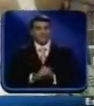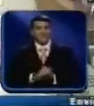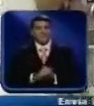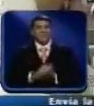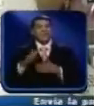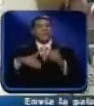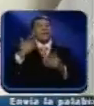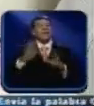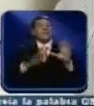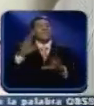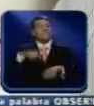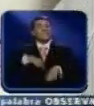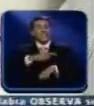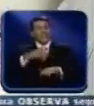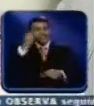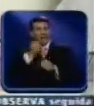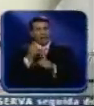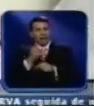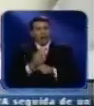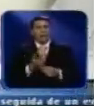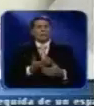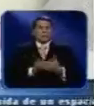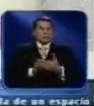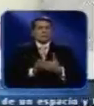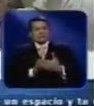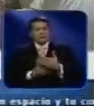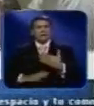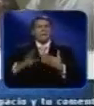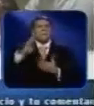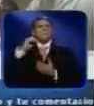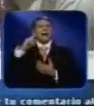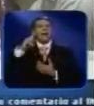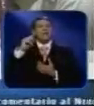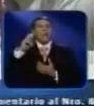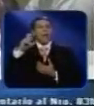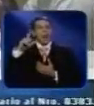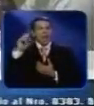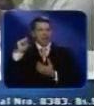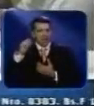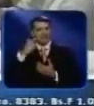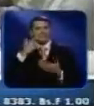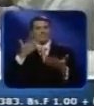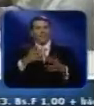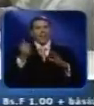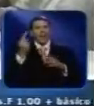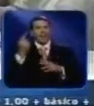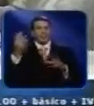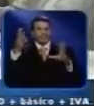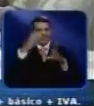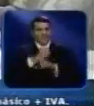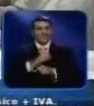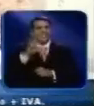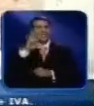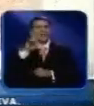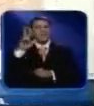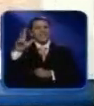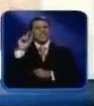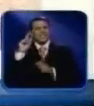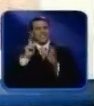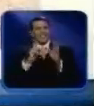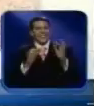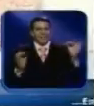Después de casi 15 horas de trabajo de parto, Manuela llegó al mundo el pasado sábado a las 11 de la noche. Midió 53 centímetros y